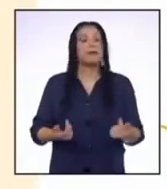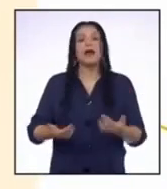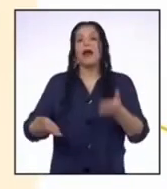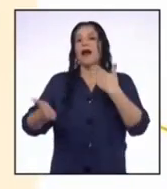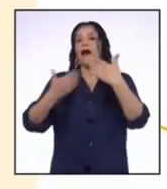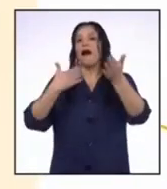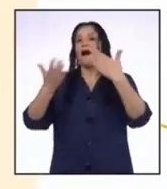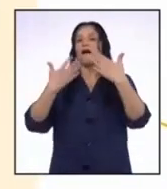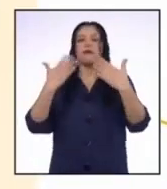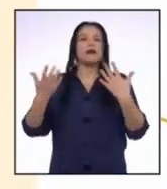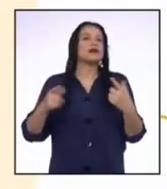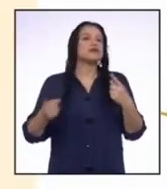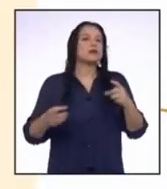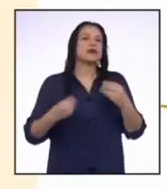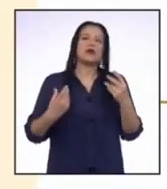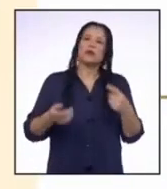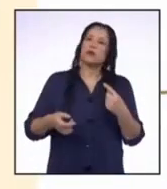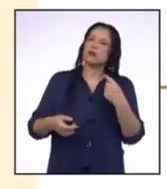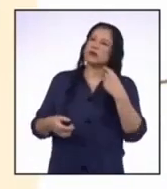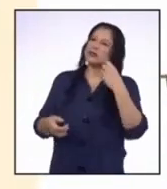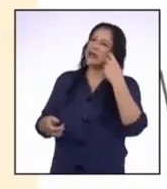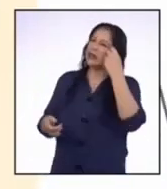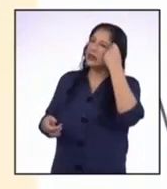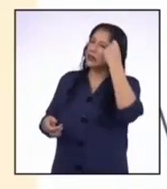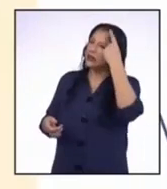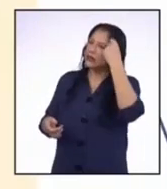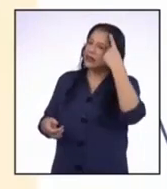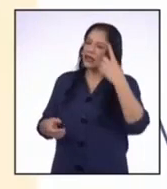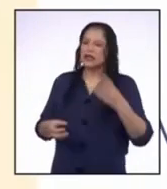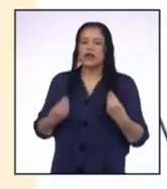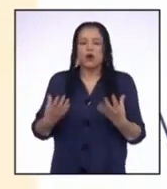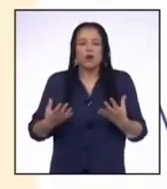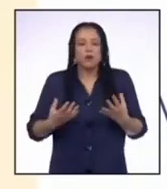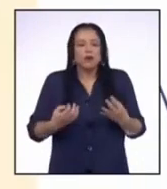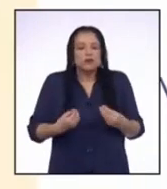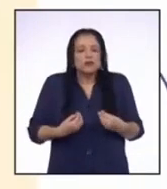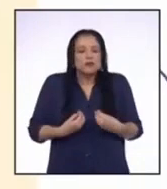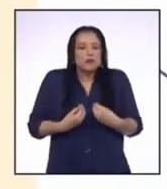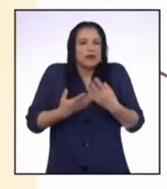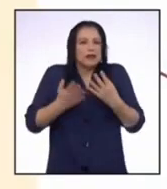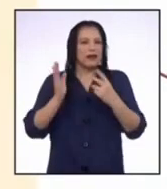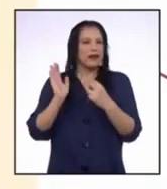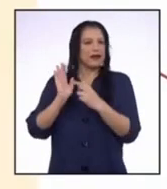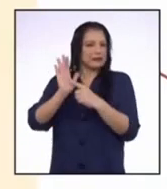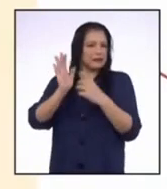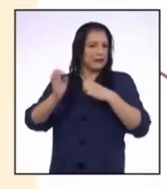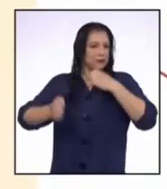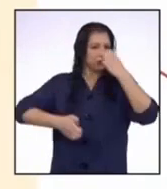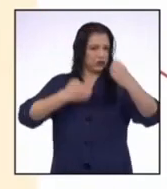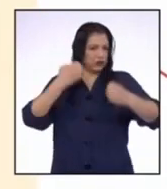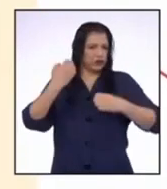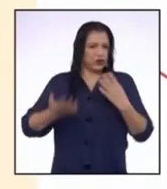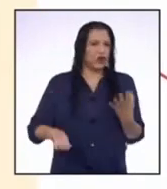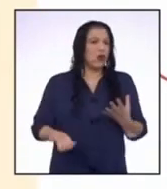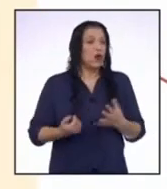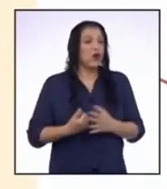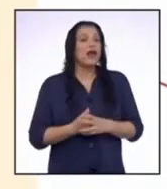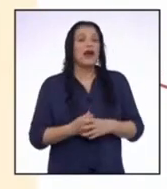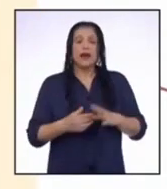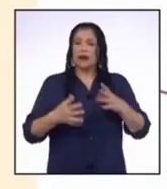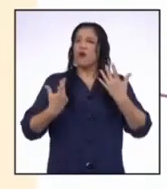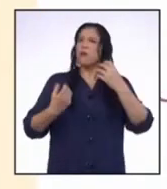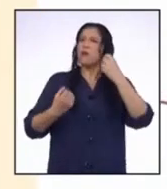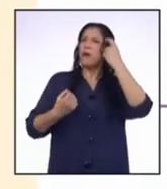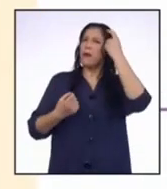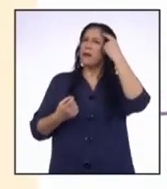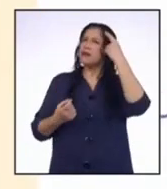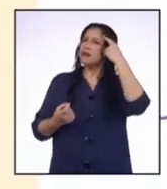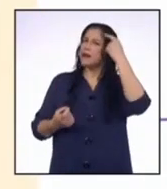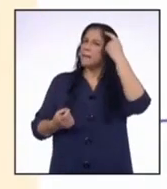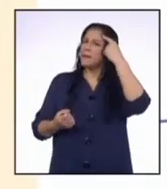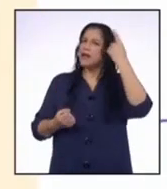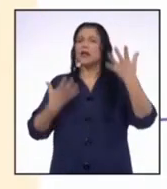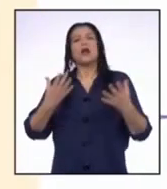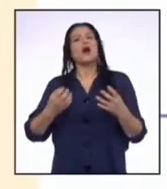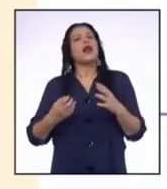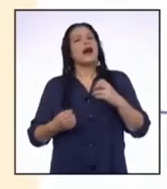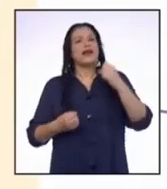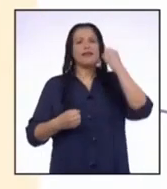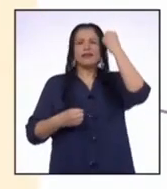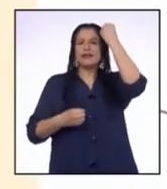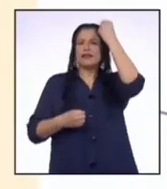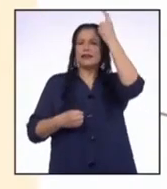Habla sobre la percepción y expresión de emociones, facilitación emocional del pensamiento, comprensión